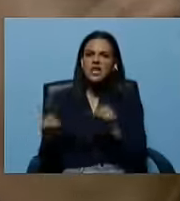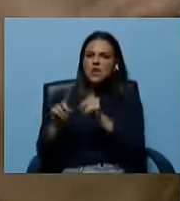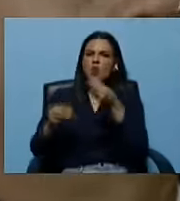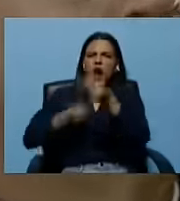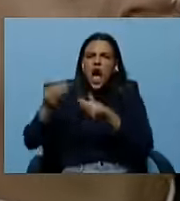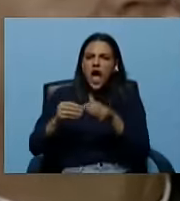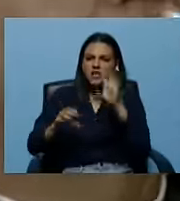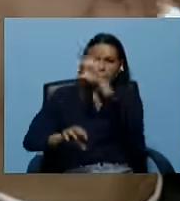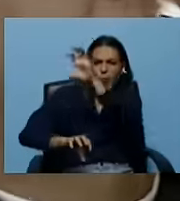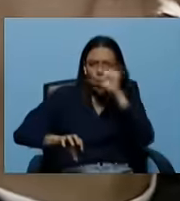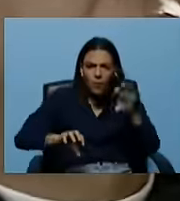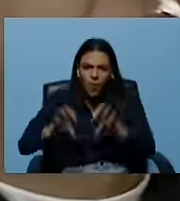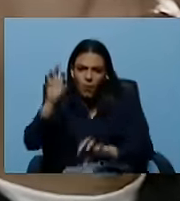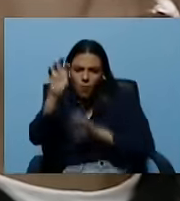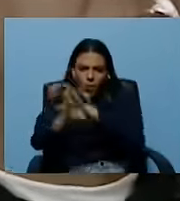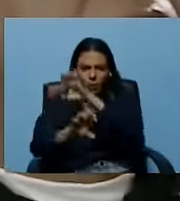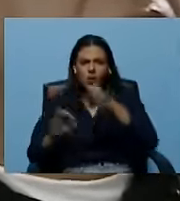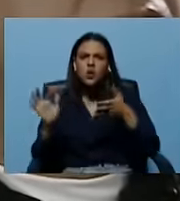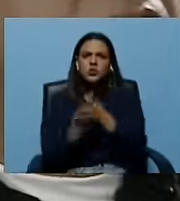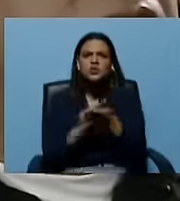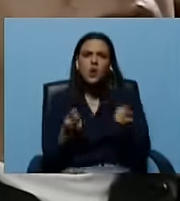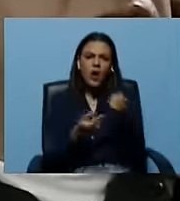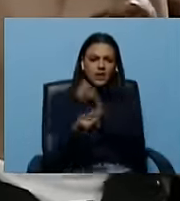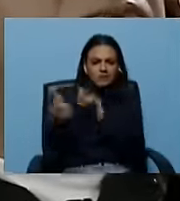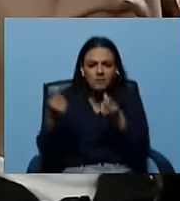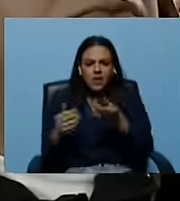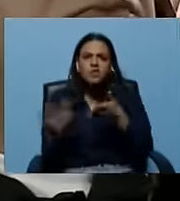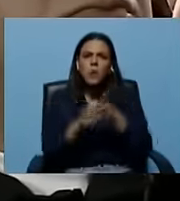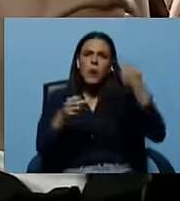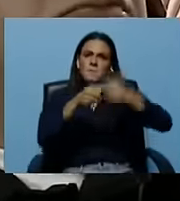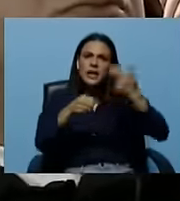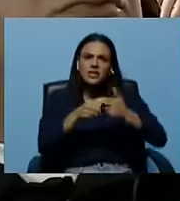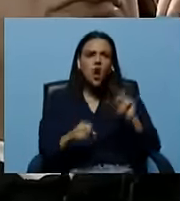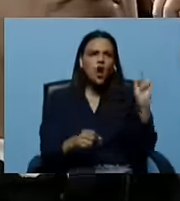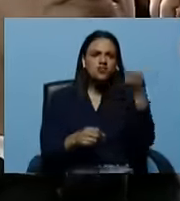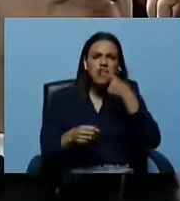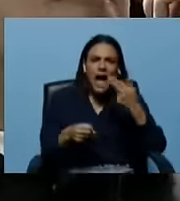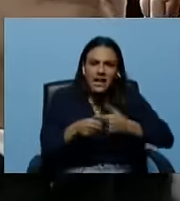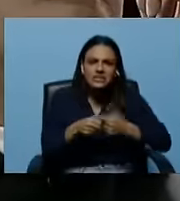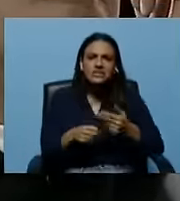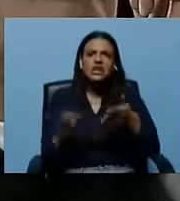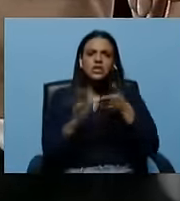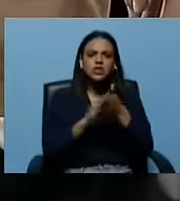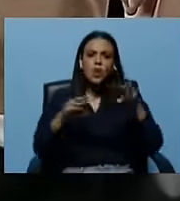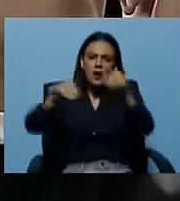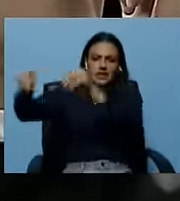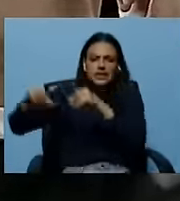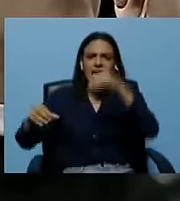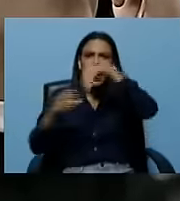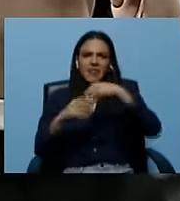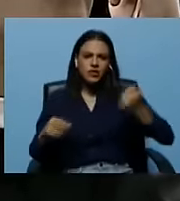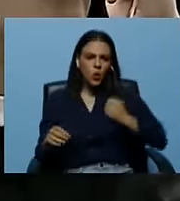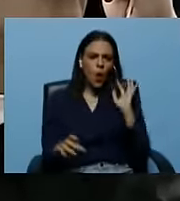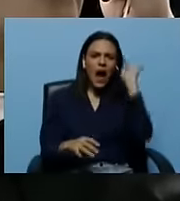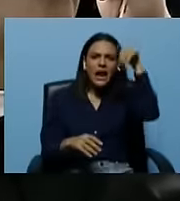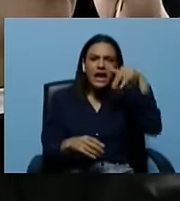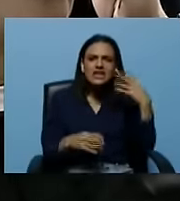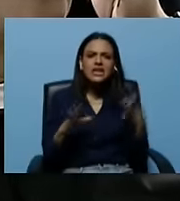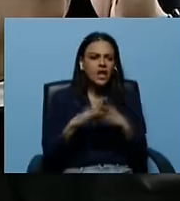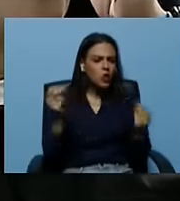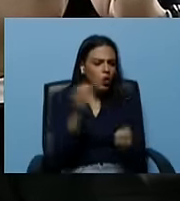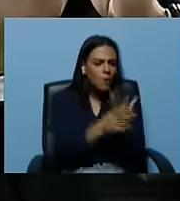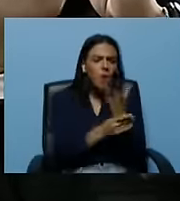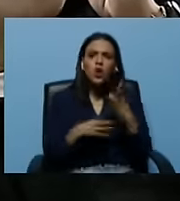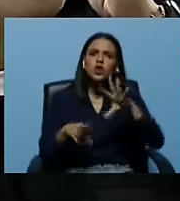para que las riquezas naturales, el petróleo, el gas, el litio, la tierra argentina que produce alimentos, terminen en